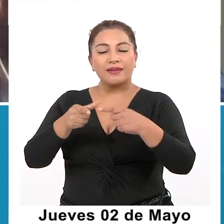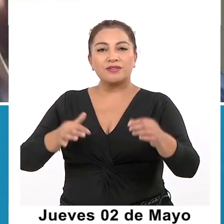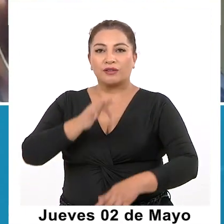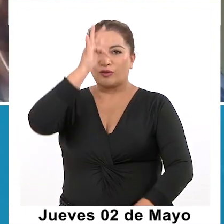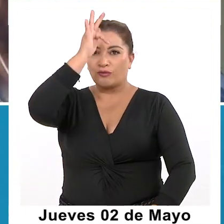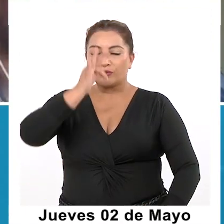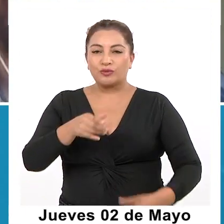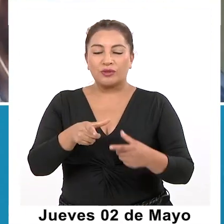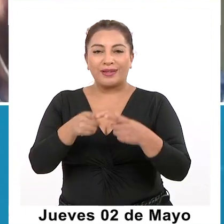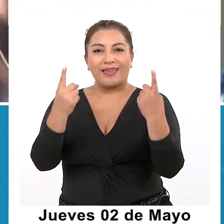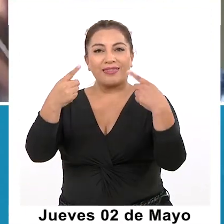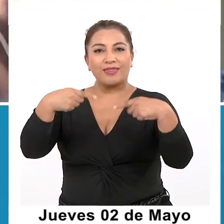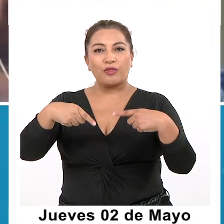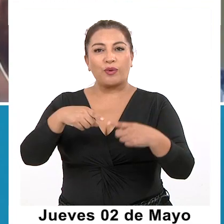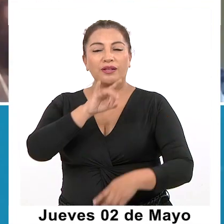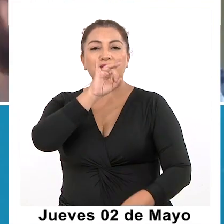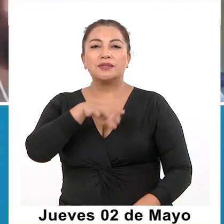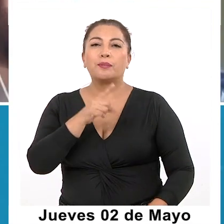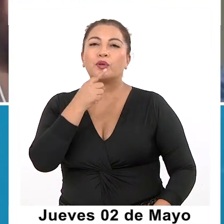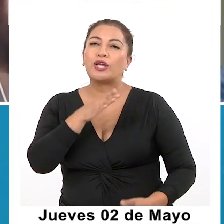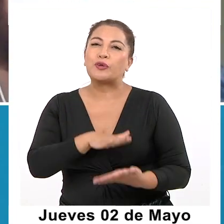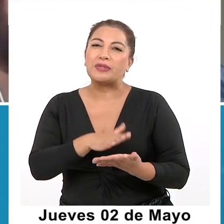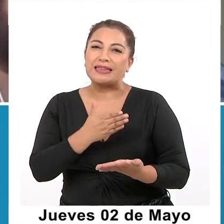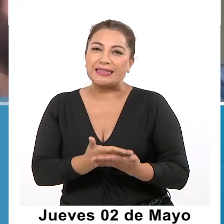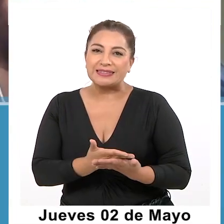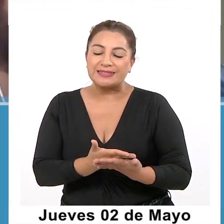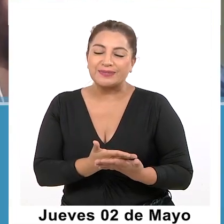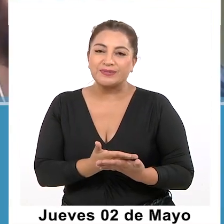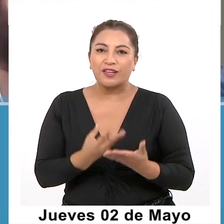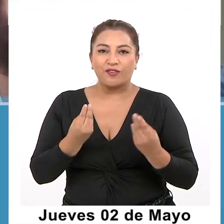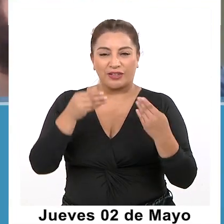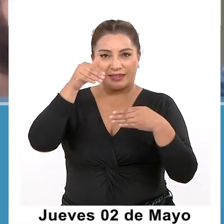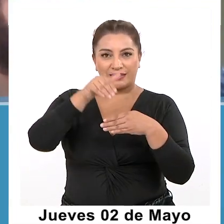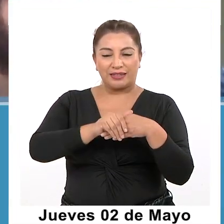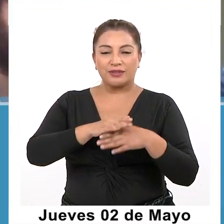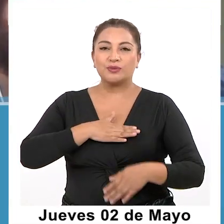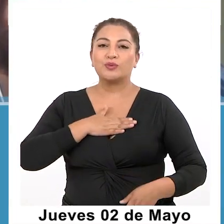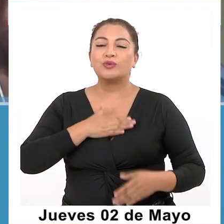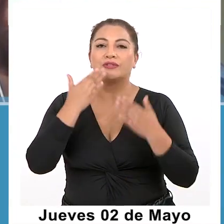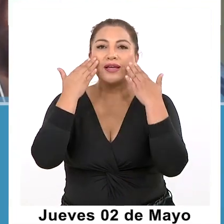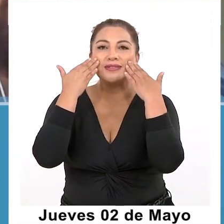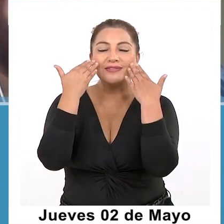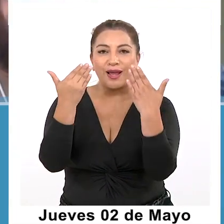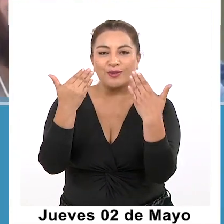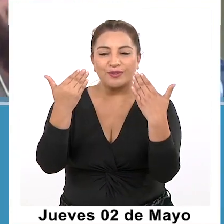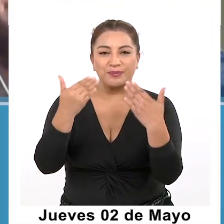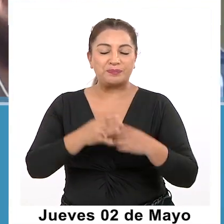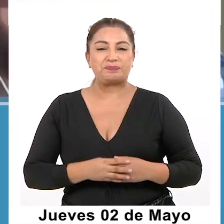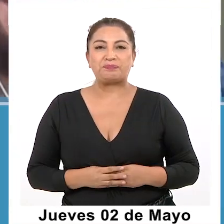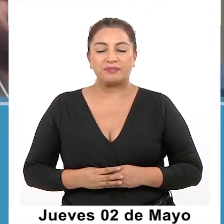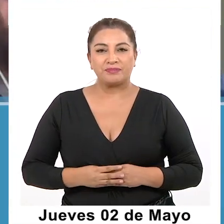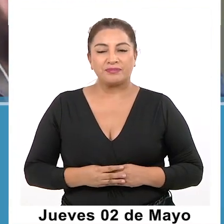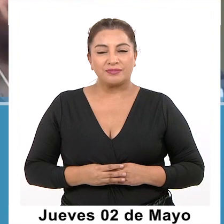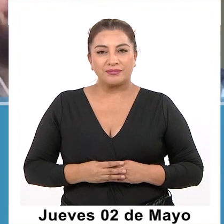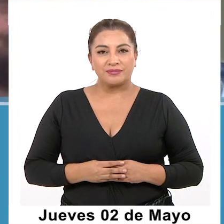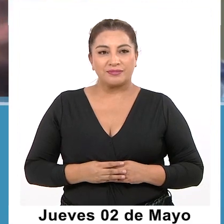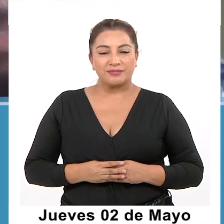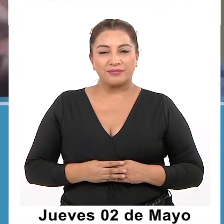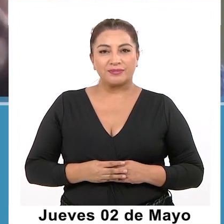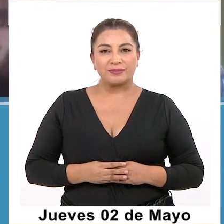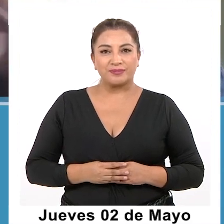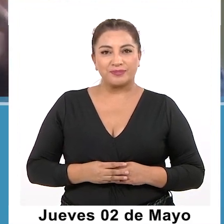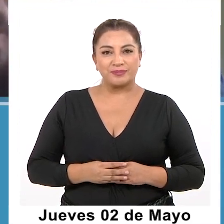funcionarios de aduanas de chile Cómo estás Mauricio Muy buenas tardes kar Gusto en saludarte igual Mauricio a ver